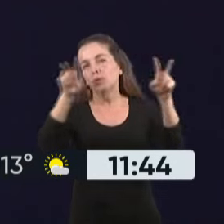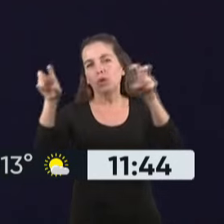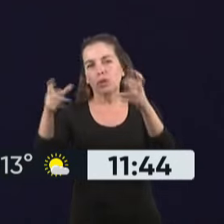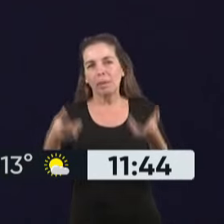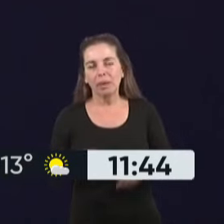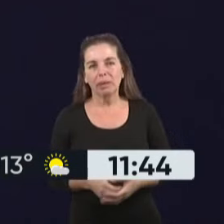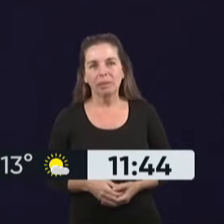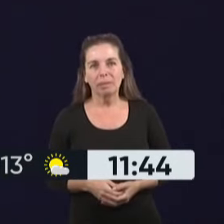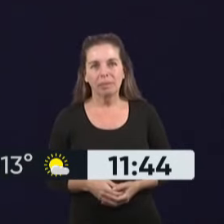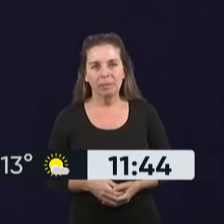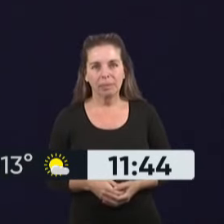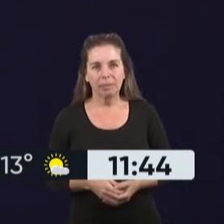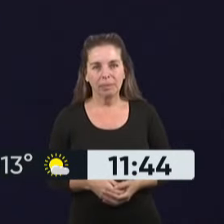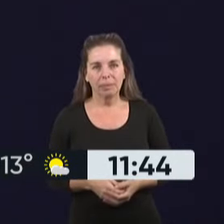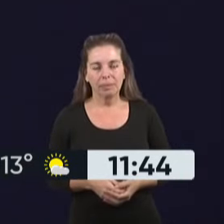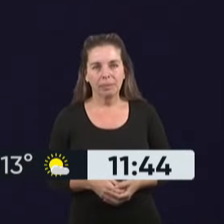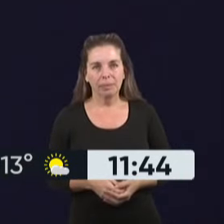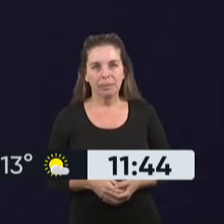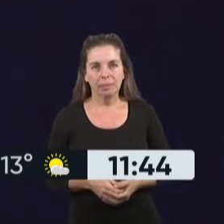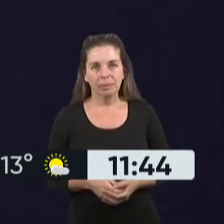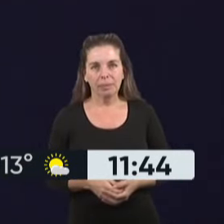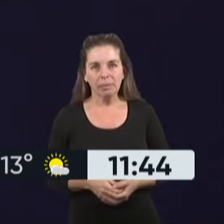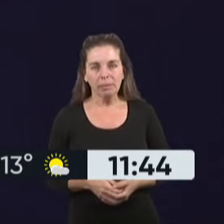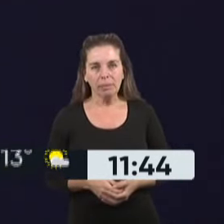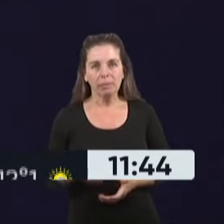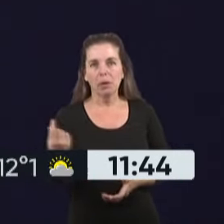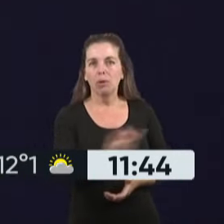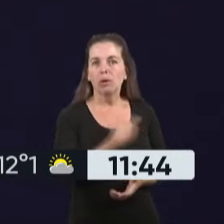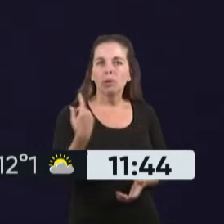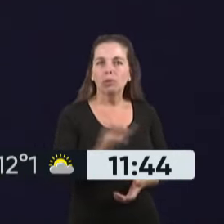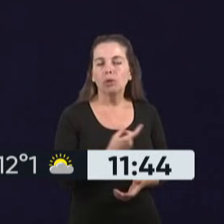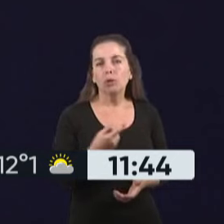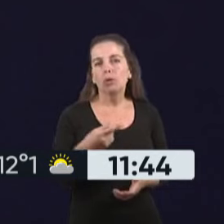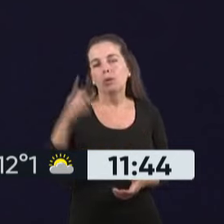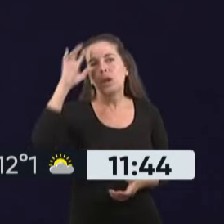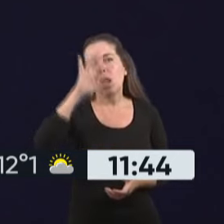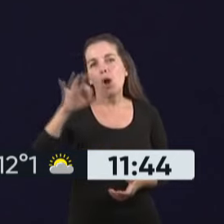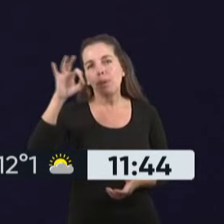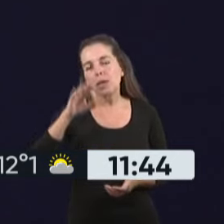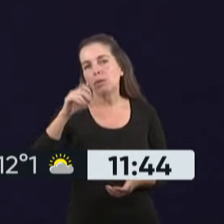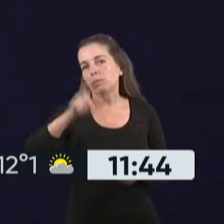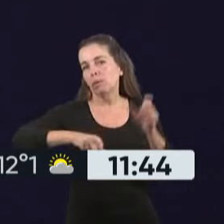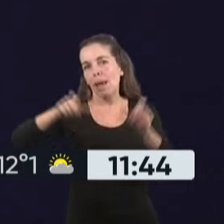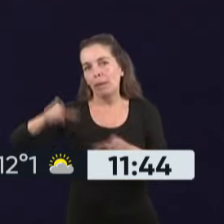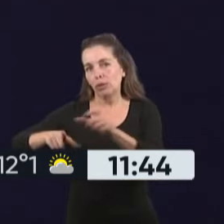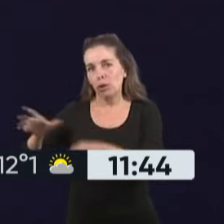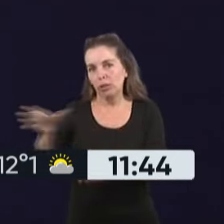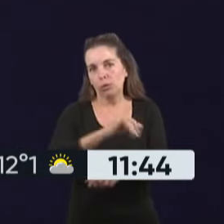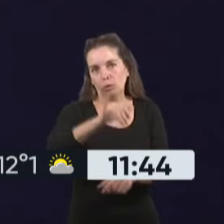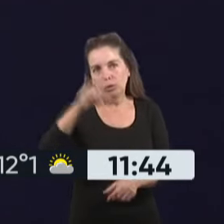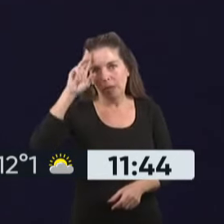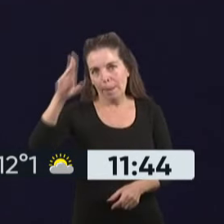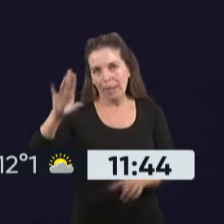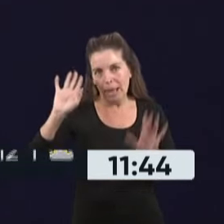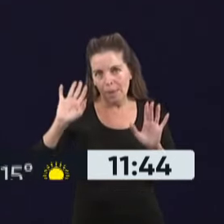Bueno, a ver, nosotros respetamos, por supuesto, la opinión de todos los ciudadanos. En